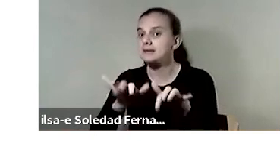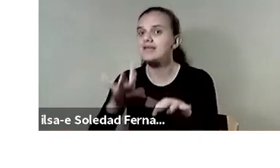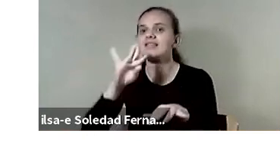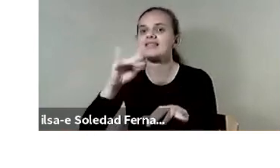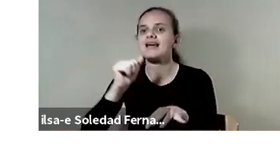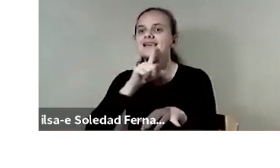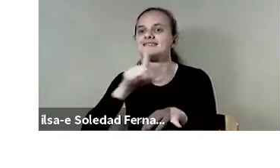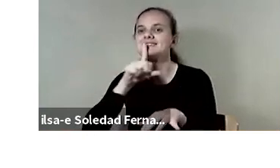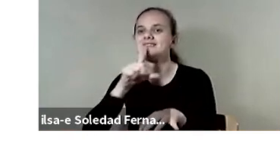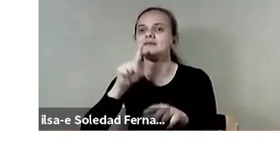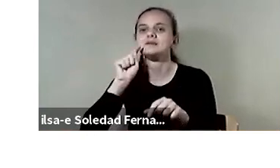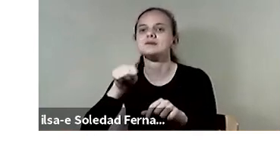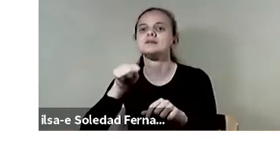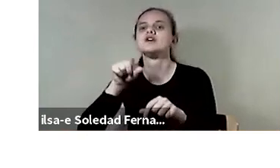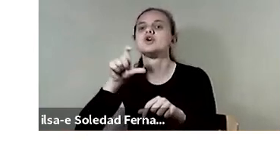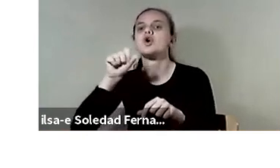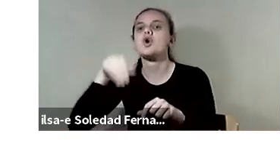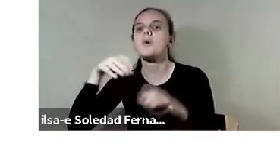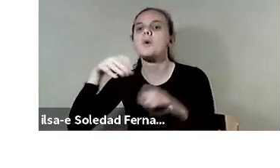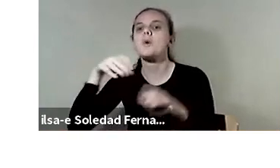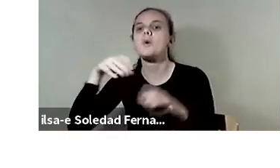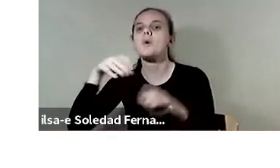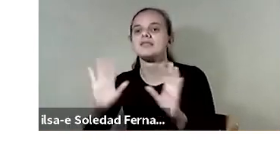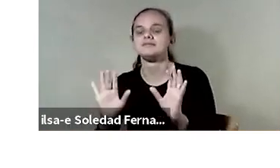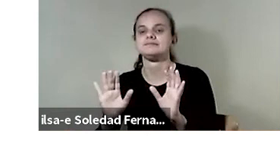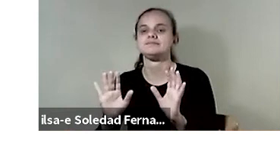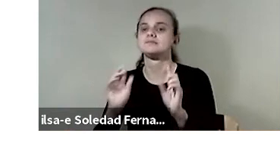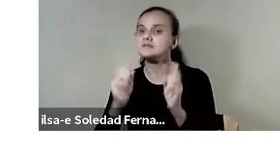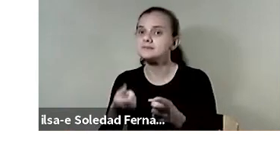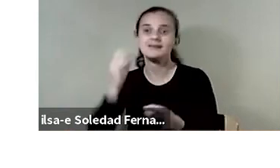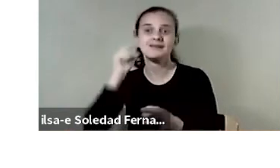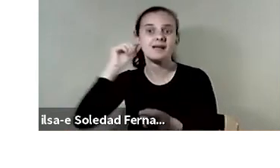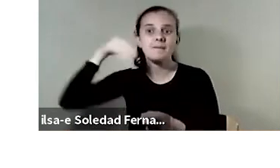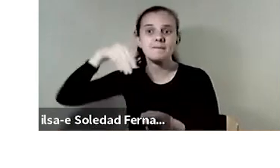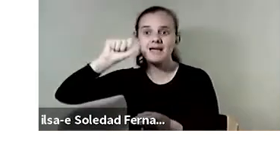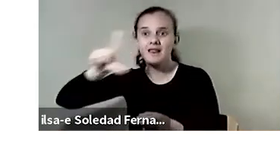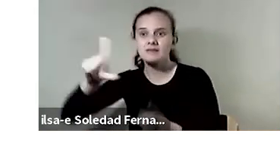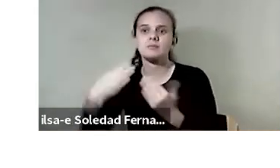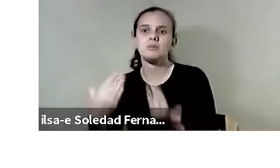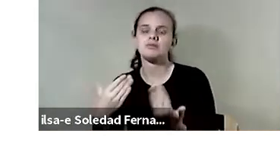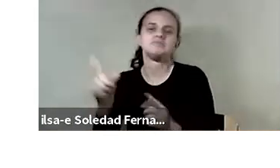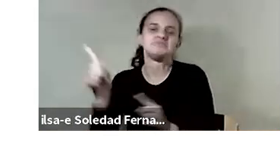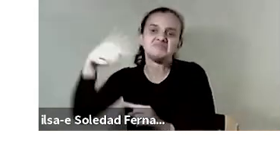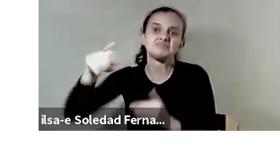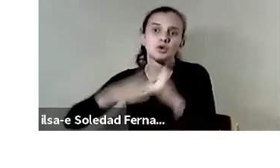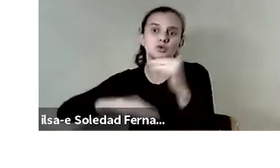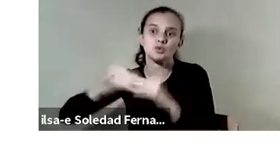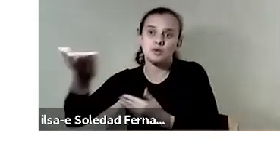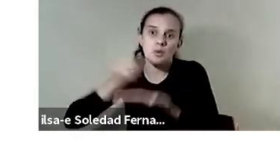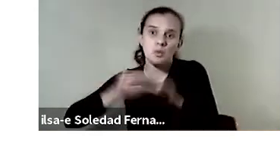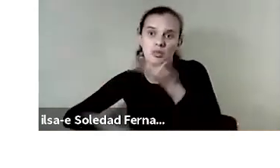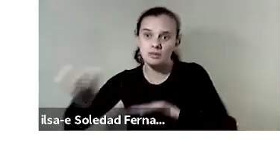podríamos mejorar, por favor escríbanos a @dalatcomunidad, o si no, si los chicos pueden dejar el Gmail de Dalat